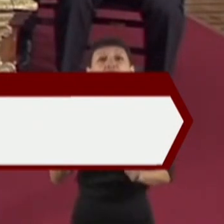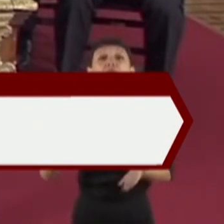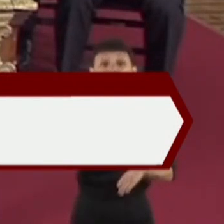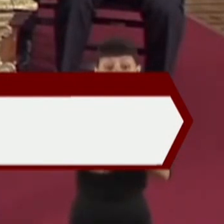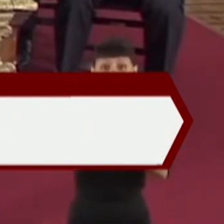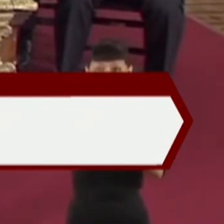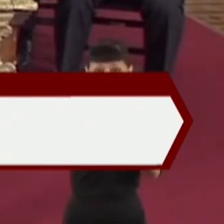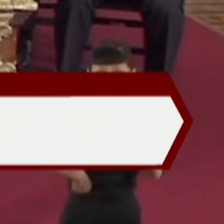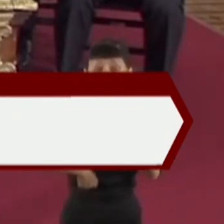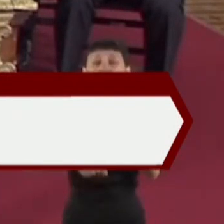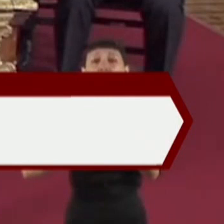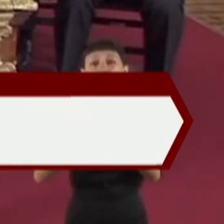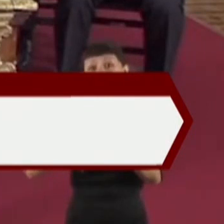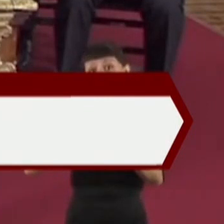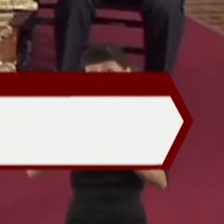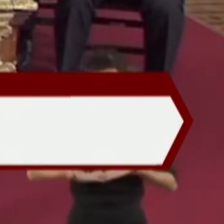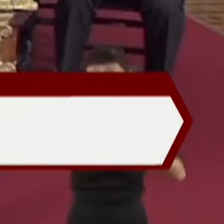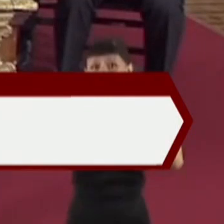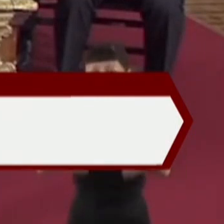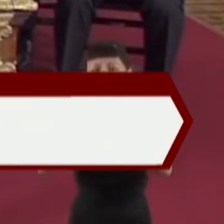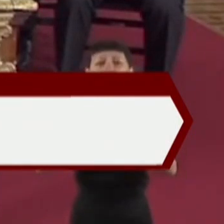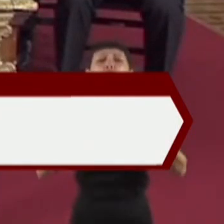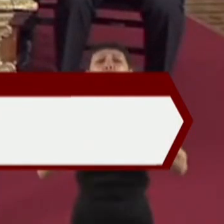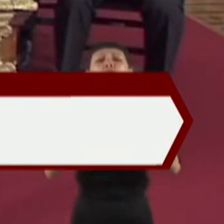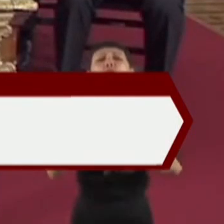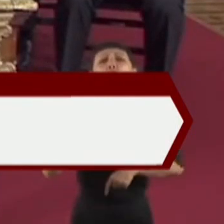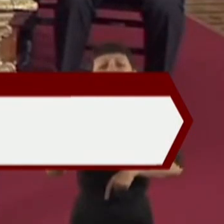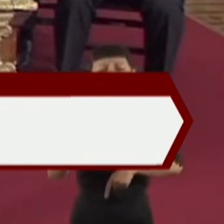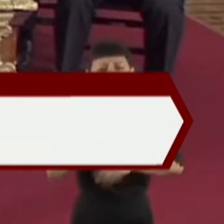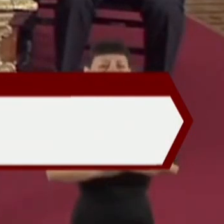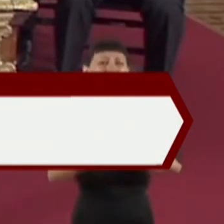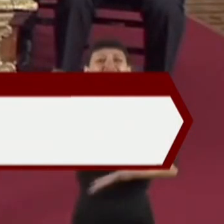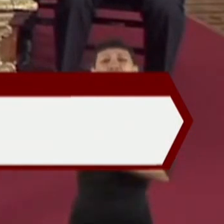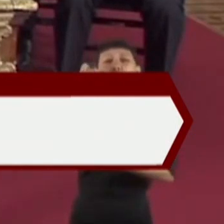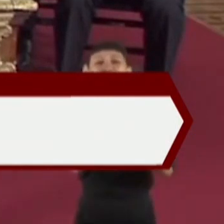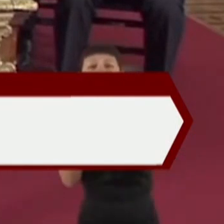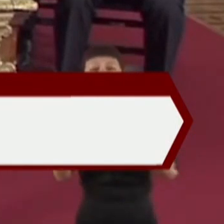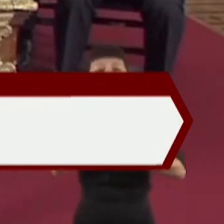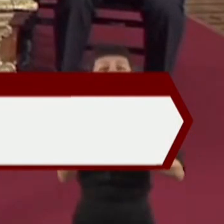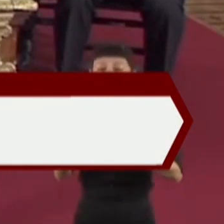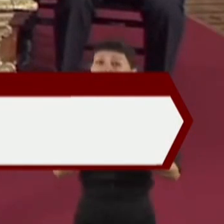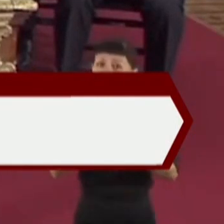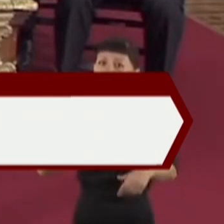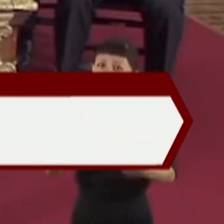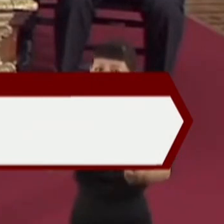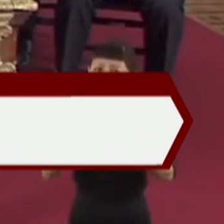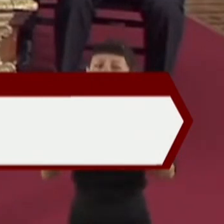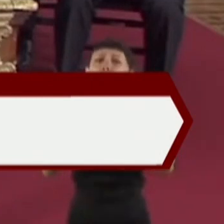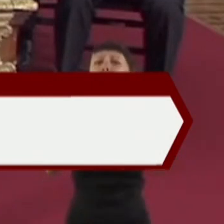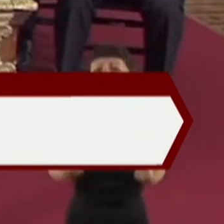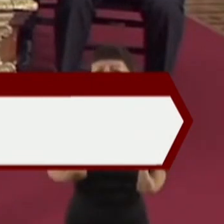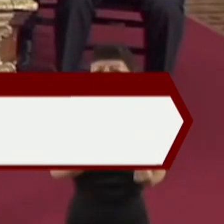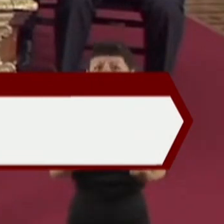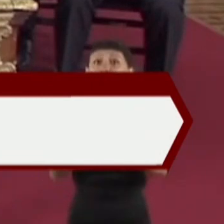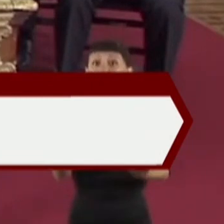calidad salarial, que son prácticamente todos en negro, son cuentas propistas que tendrán que acomodar sus costos y también pedir más por